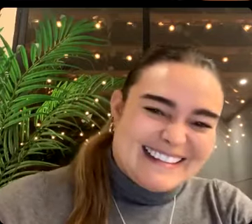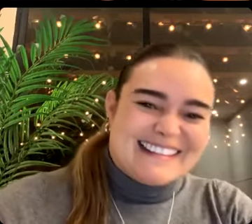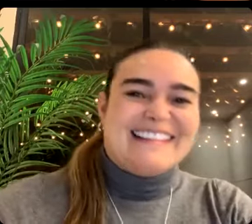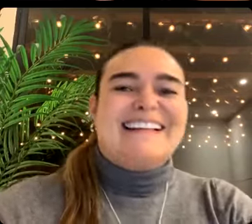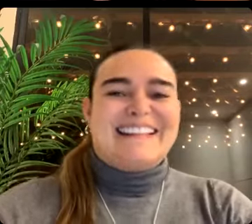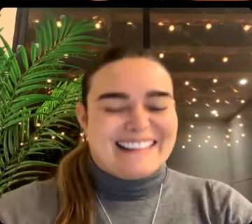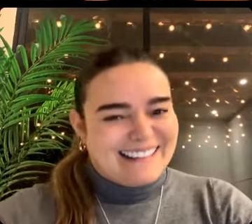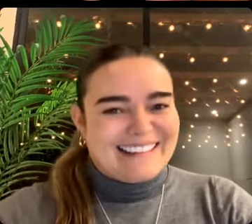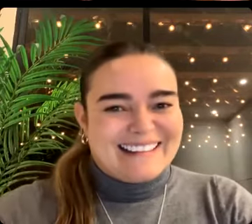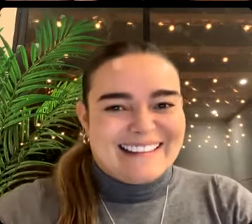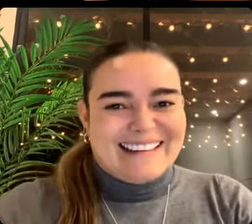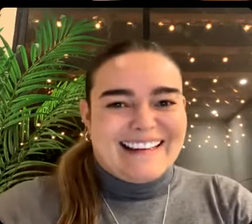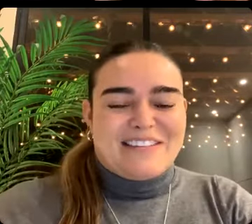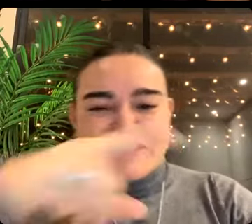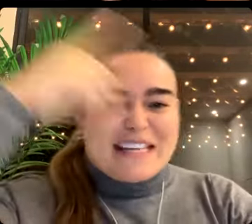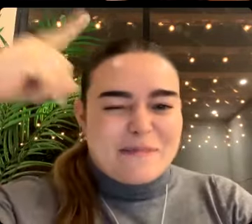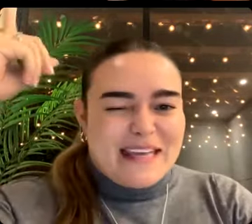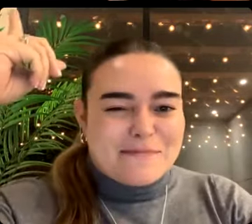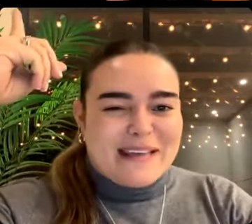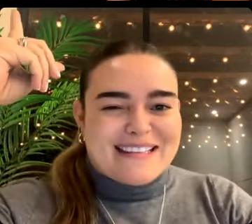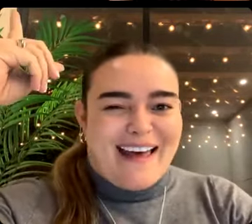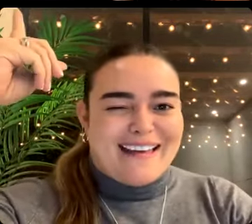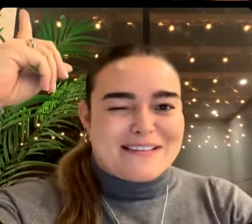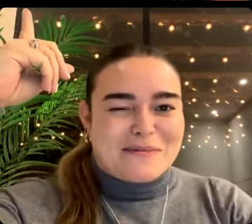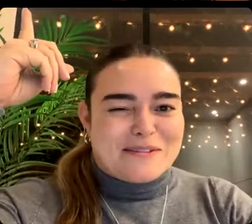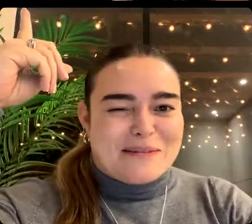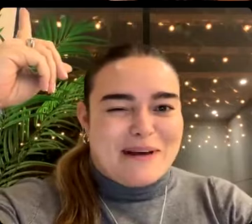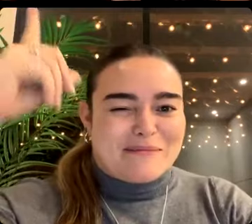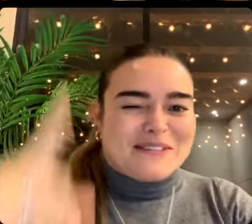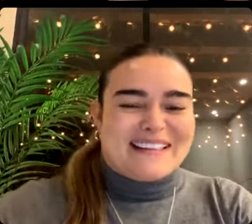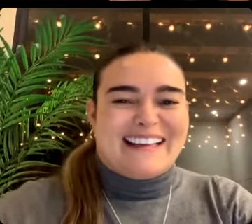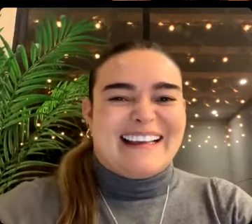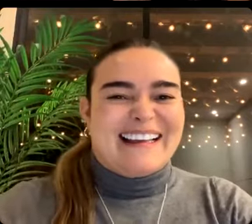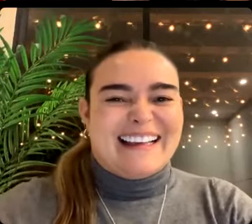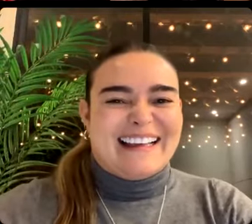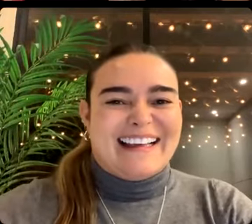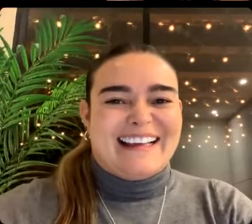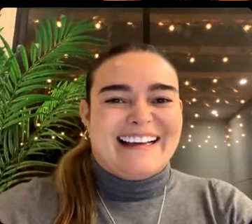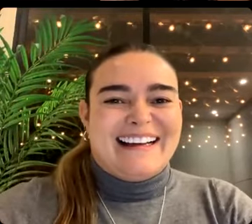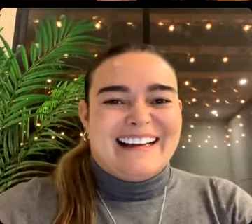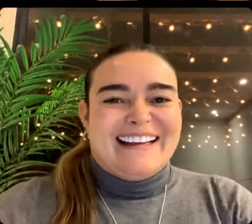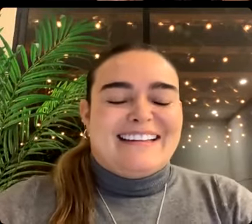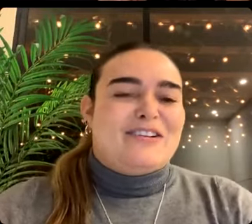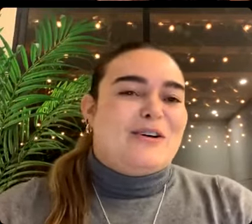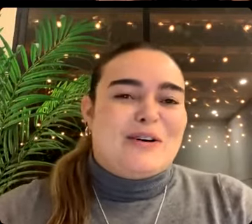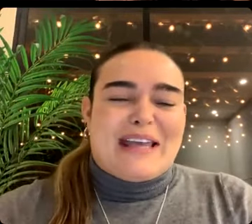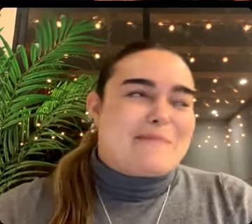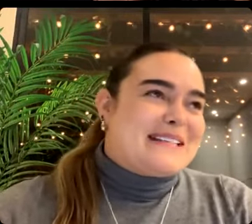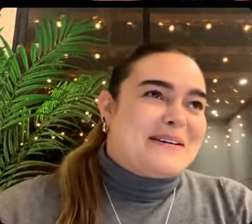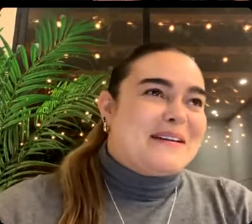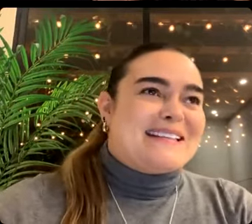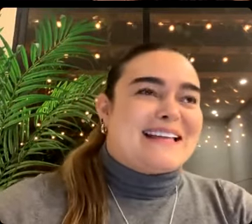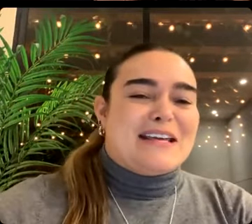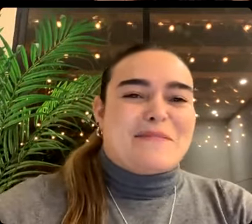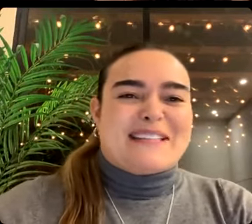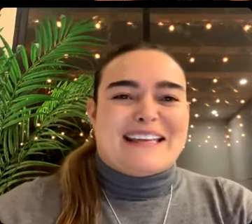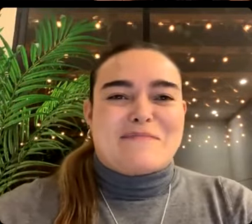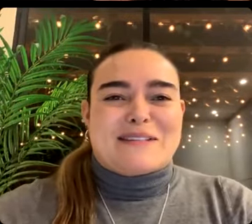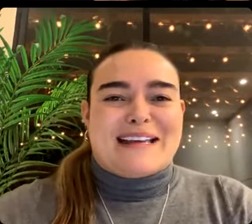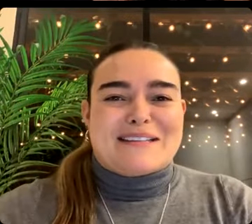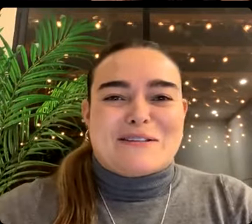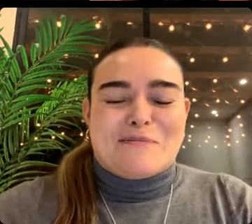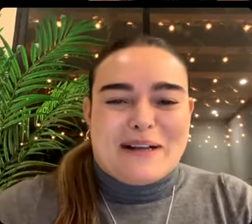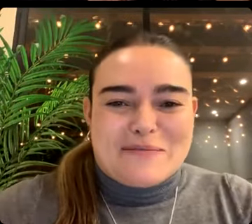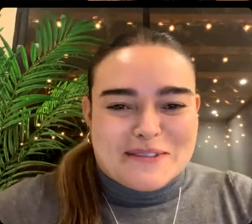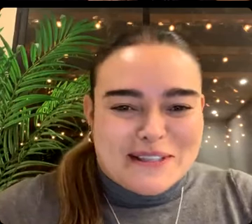otro laboratorio, entonces digamos que tú conocías el festival. Pero ¿qué ha pasado con tu equipo? No. ¿Qué ha pasado con este equipo? Este equipo